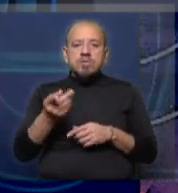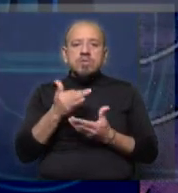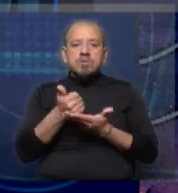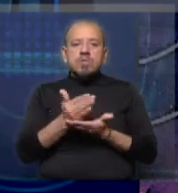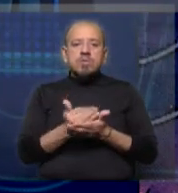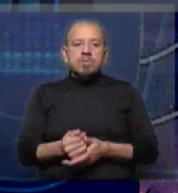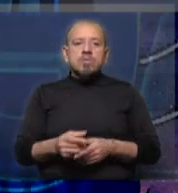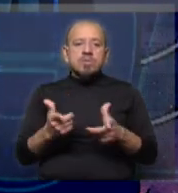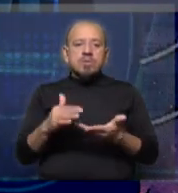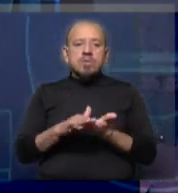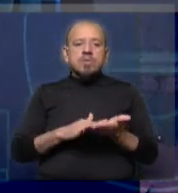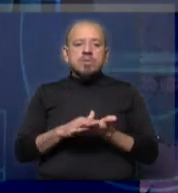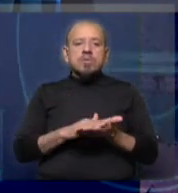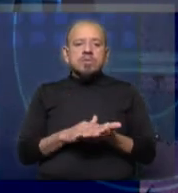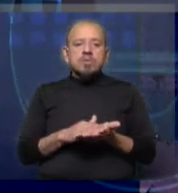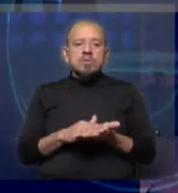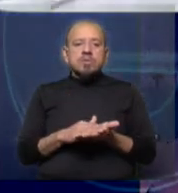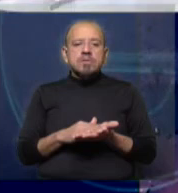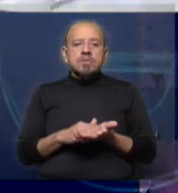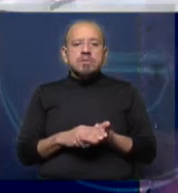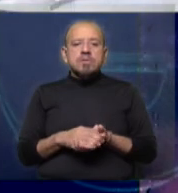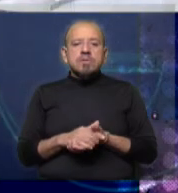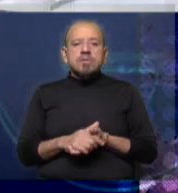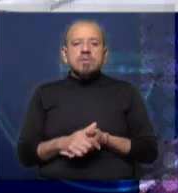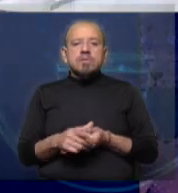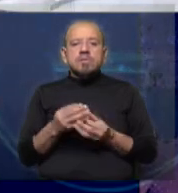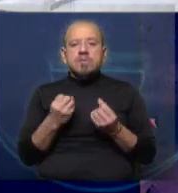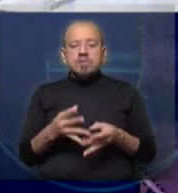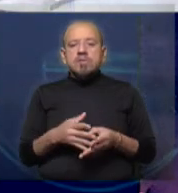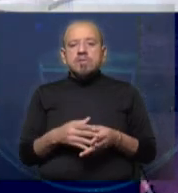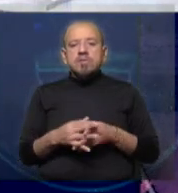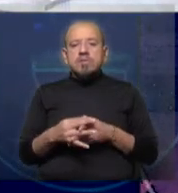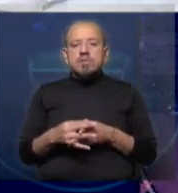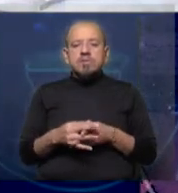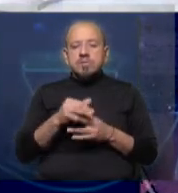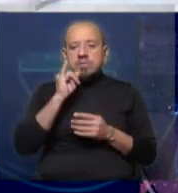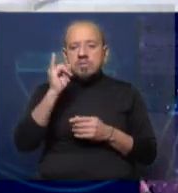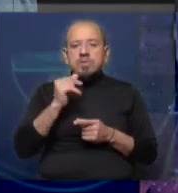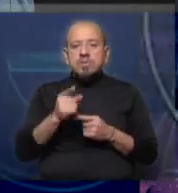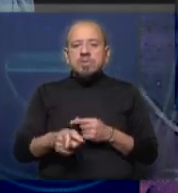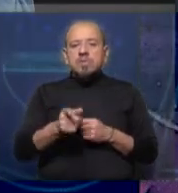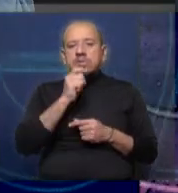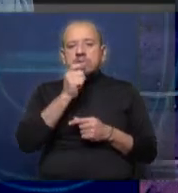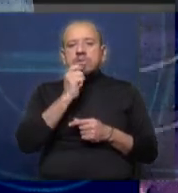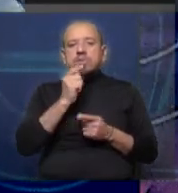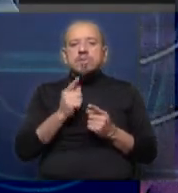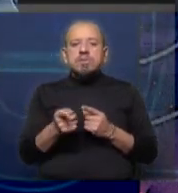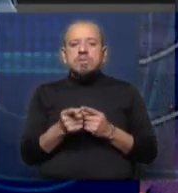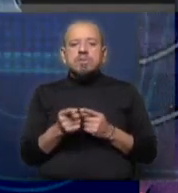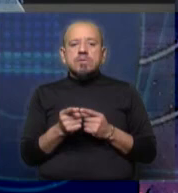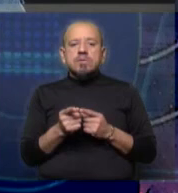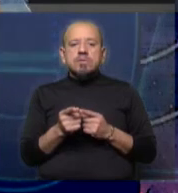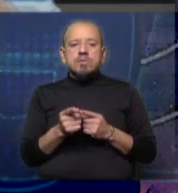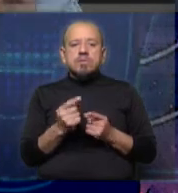no Entonces por qué Por eso se llev las denuncias se hablaba claro no y en una en una entrevista vos decías que